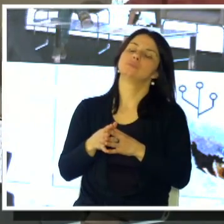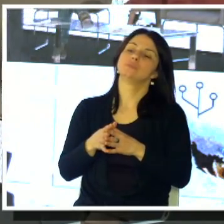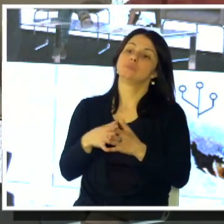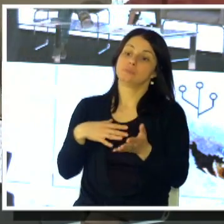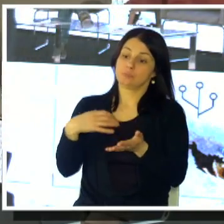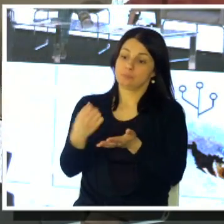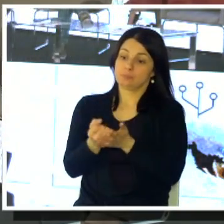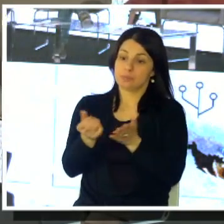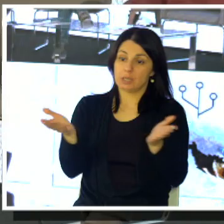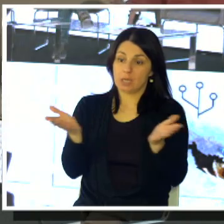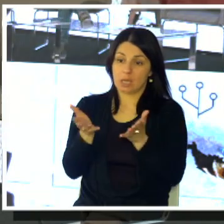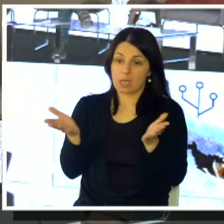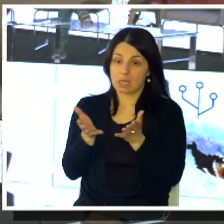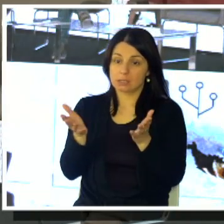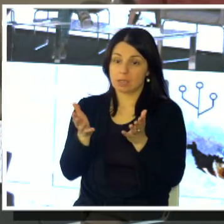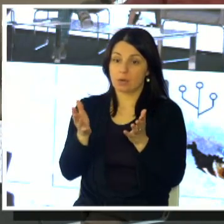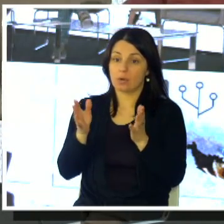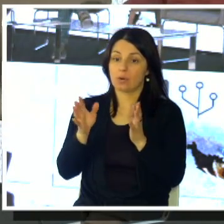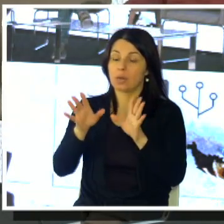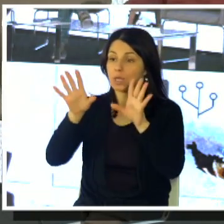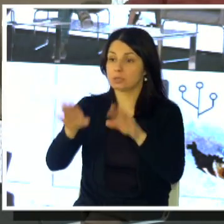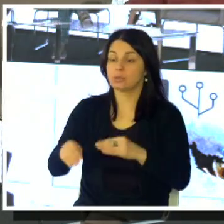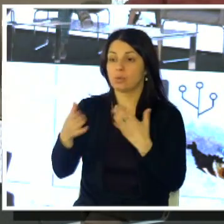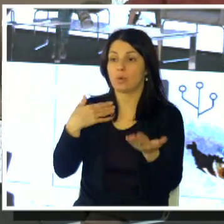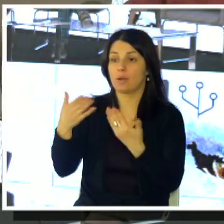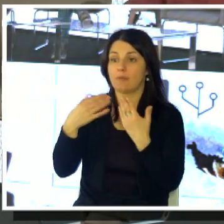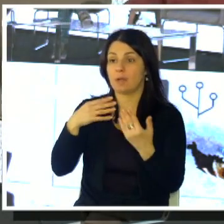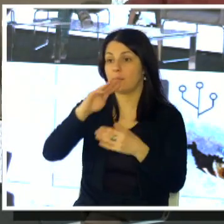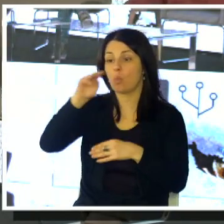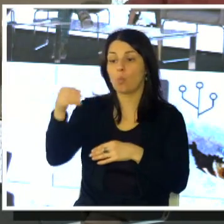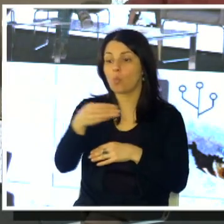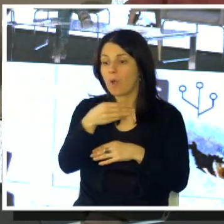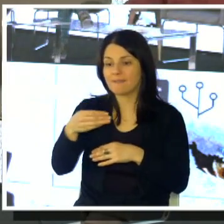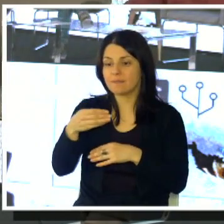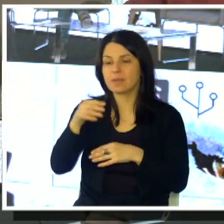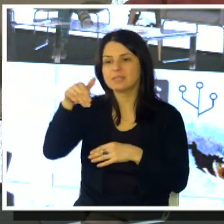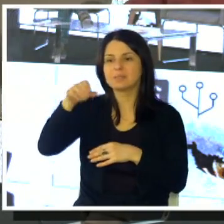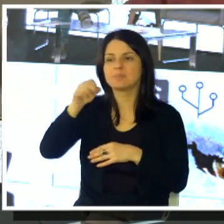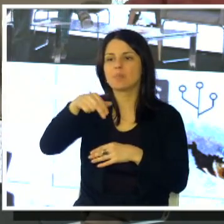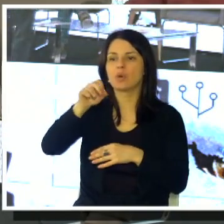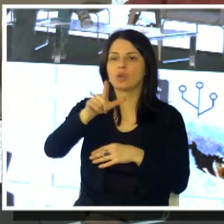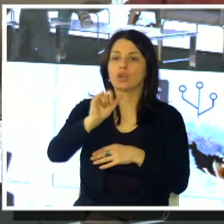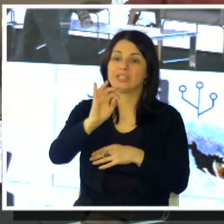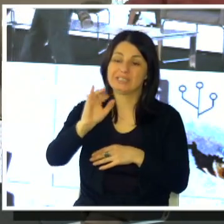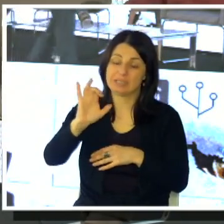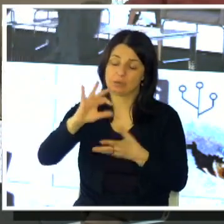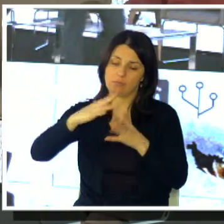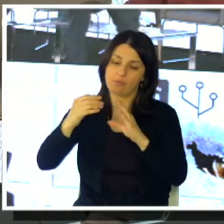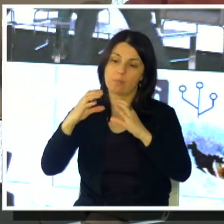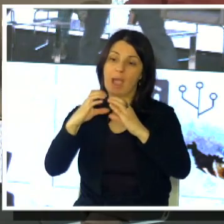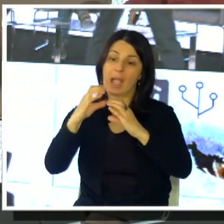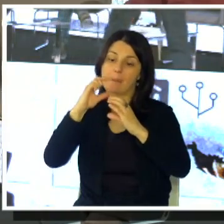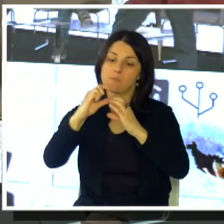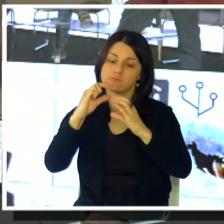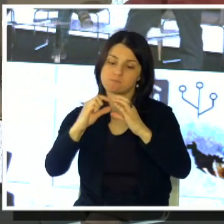Hasta ahora, en todas las figuras hablamos que la aplicación web seguía siendo algo monolítico y lo que hacíamos es dividíamos la capa